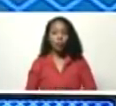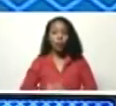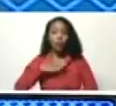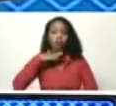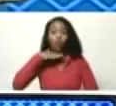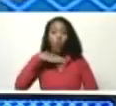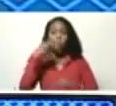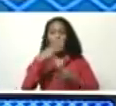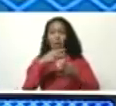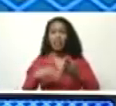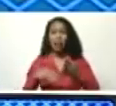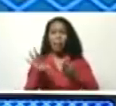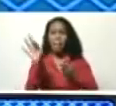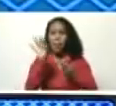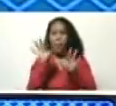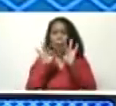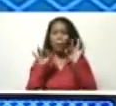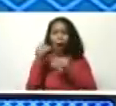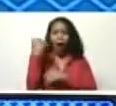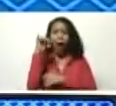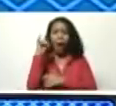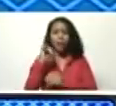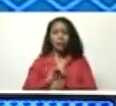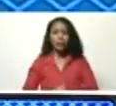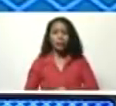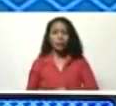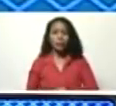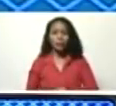Suficiente material desclasificado hay,